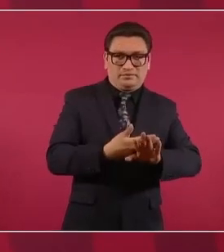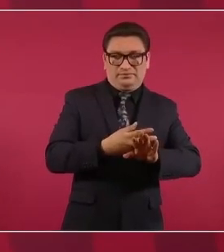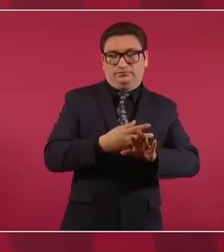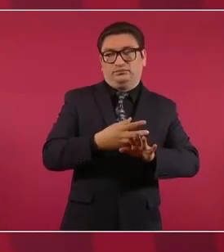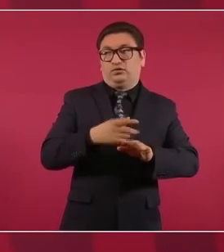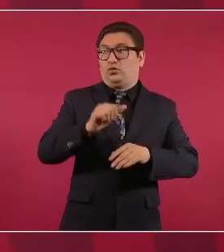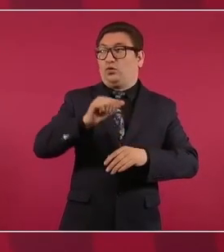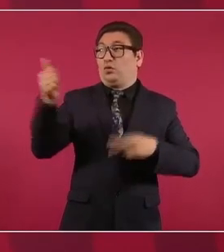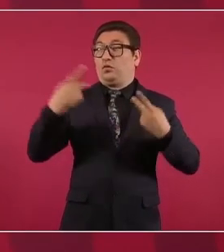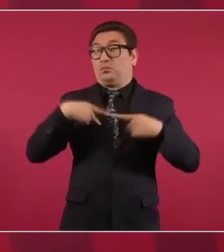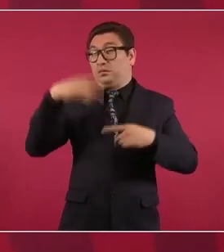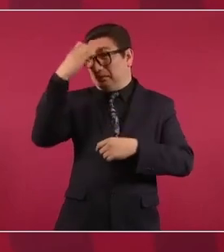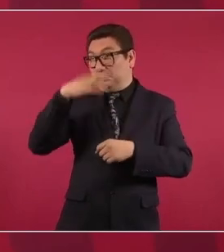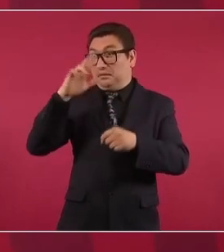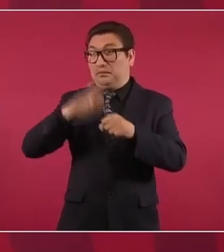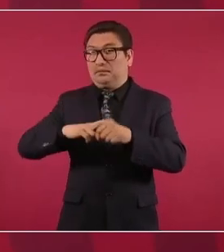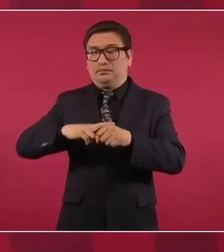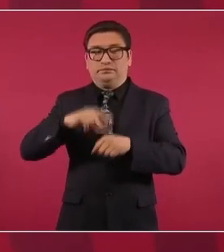Increíble.